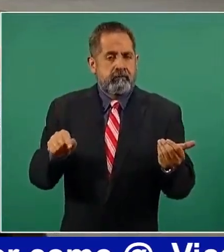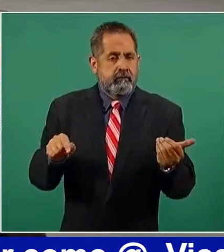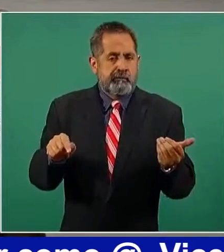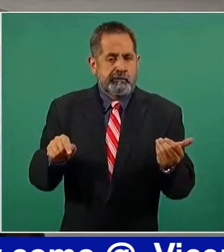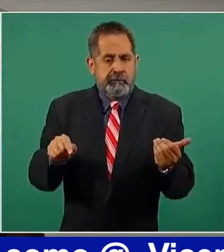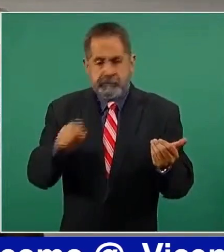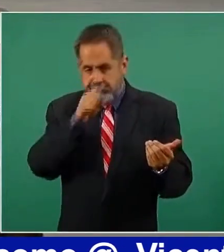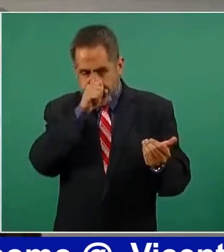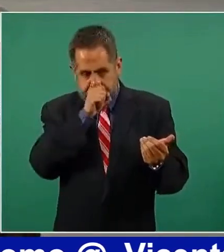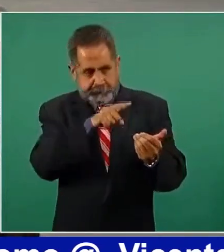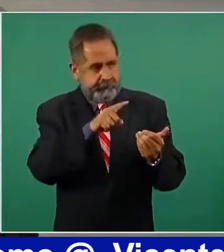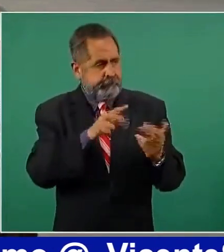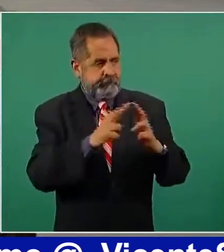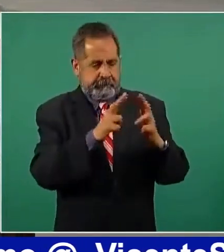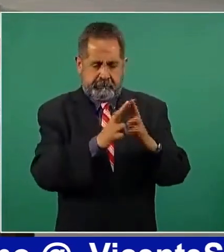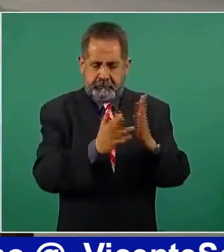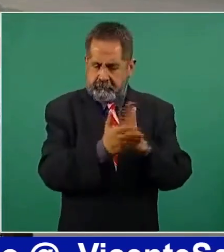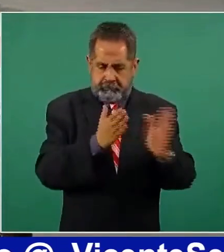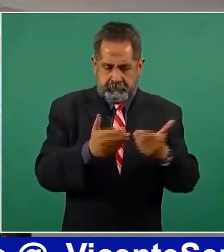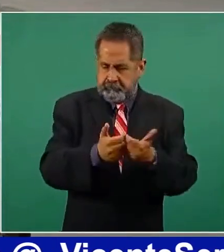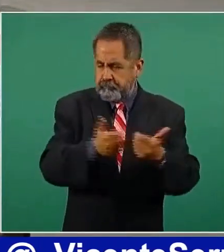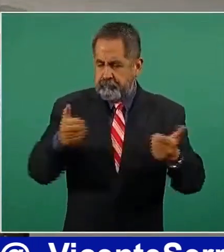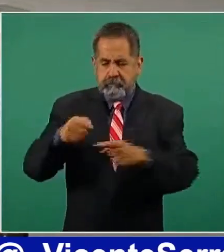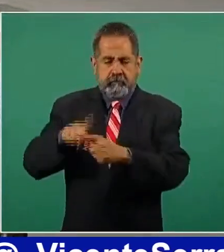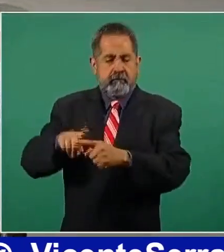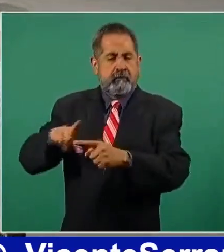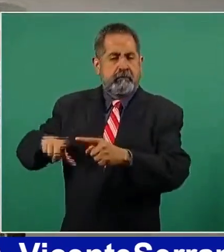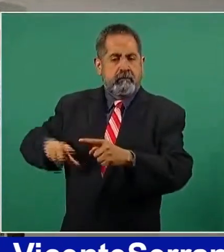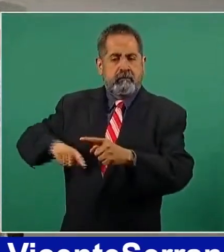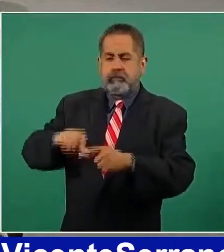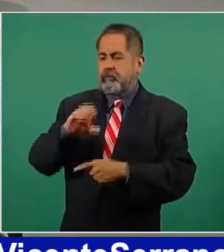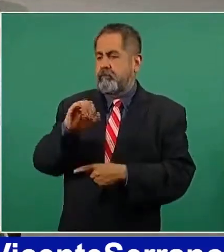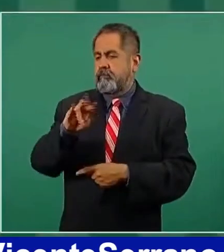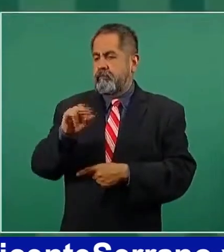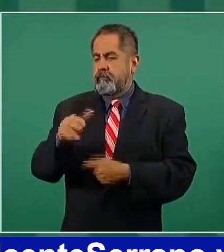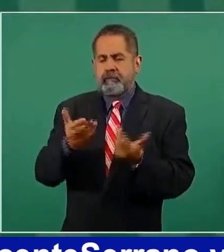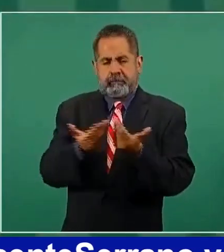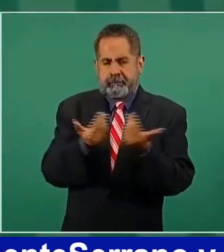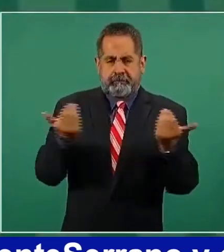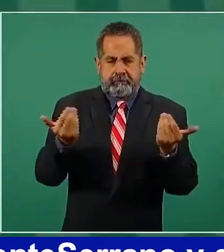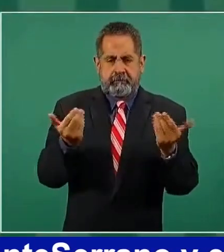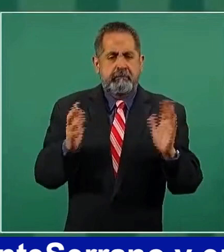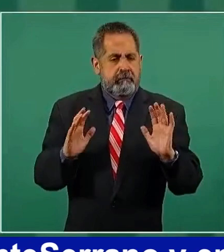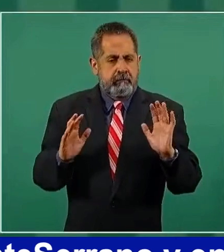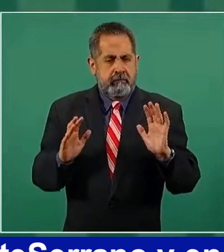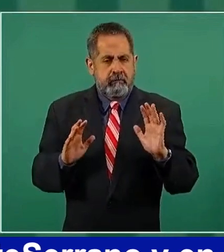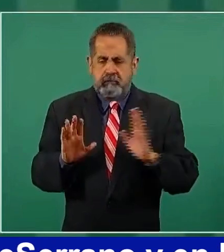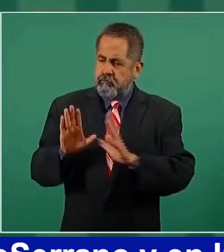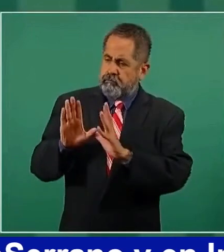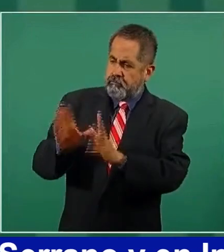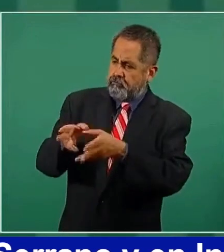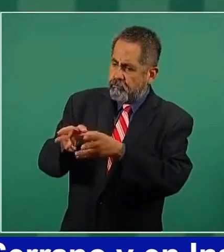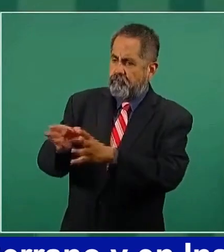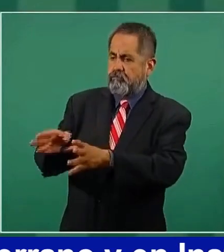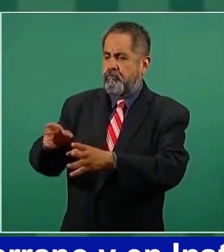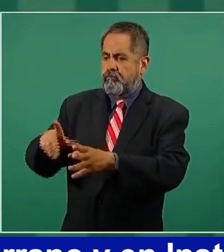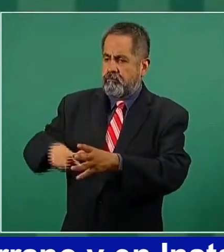lo religioso de lo civil, que al César lo que es del